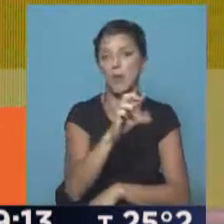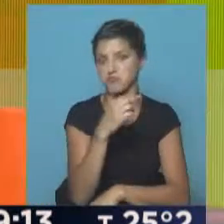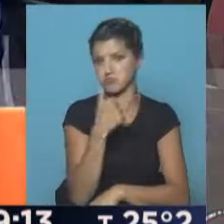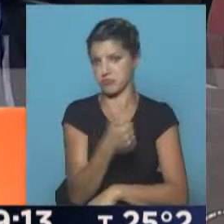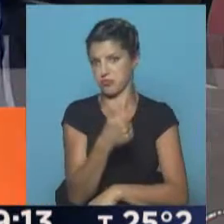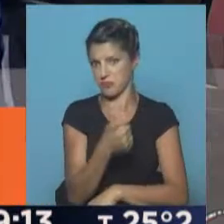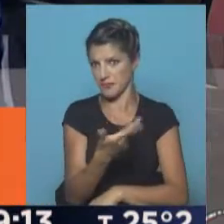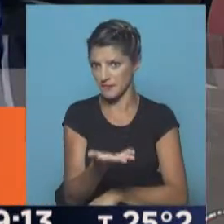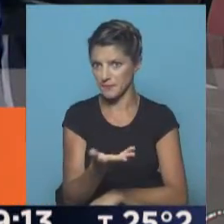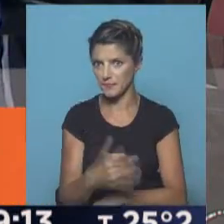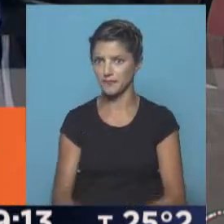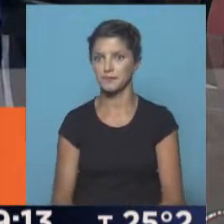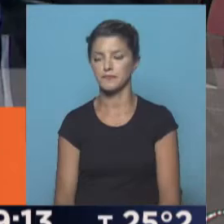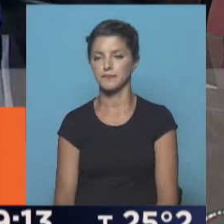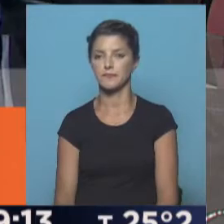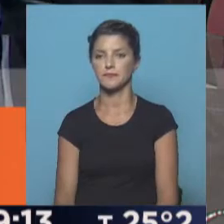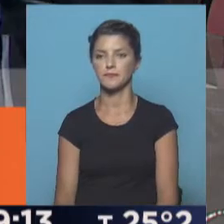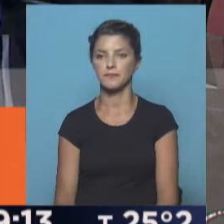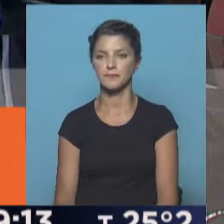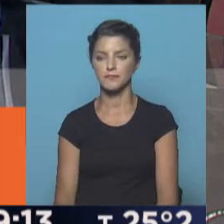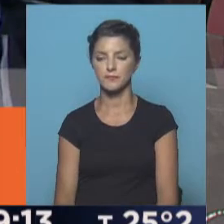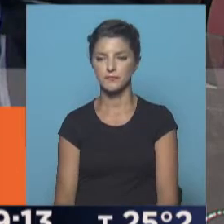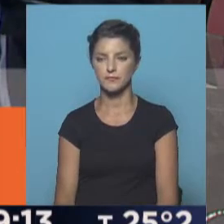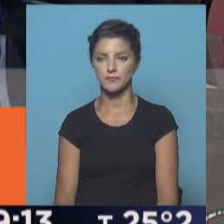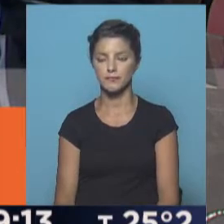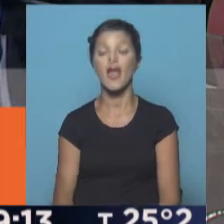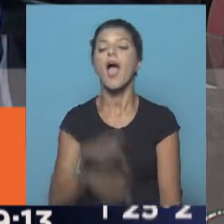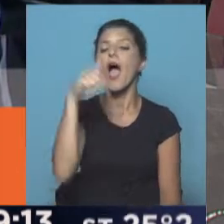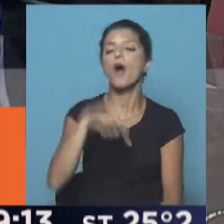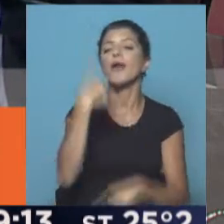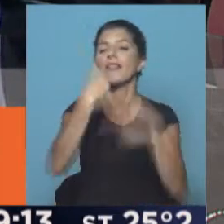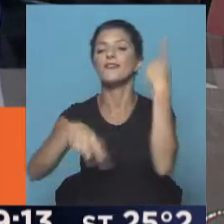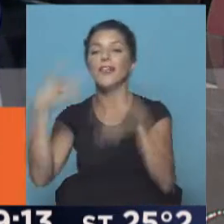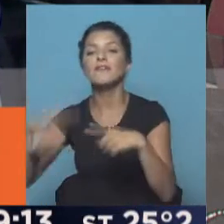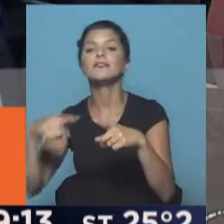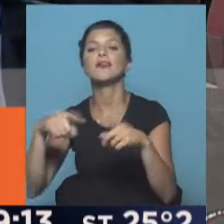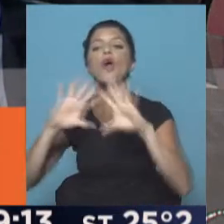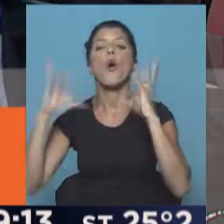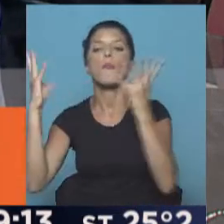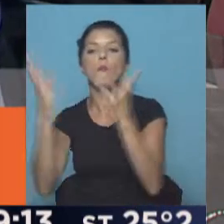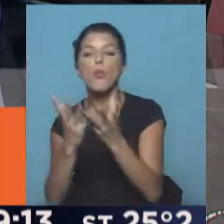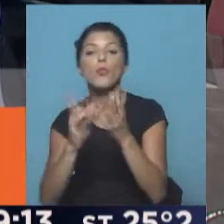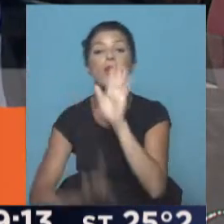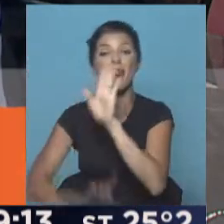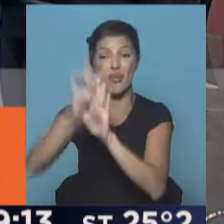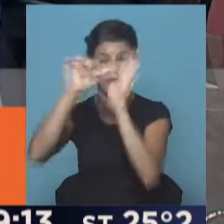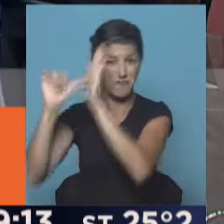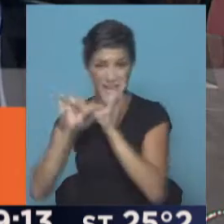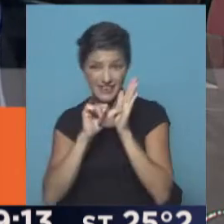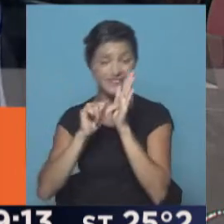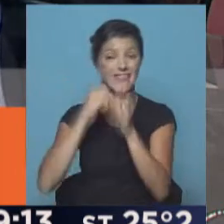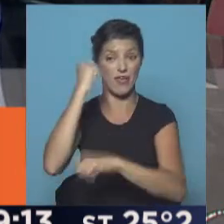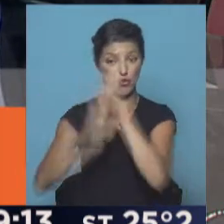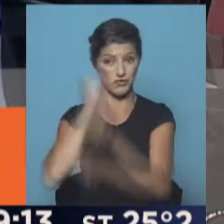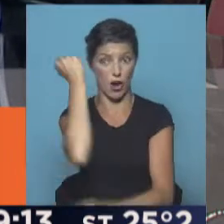está recogiendo un malestar que atraviesa distintas economías industrializadas del hemisferio norte. Es decir, viene en la